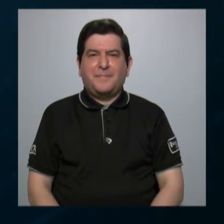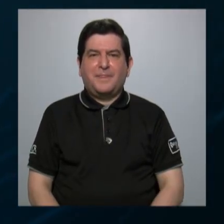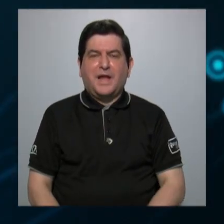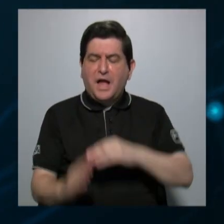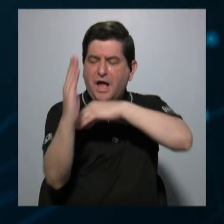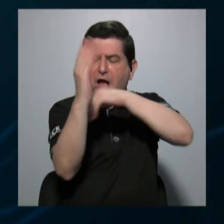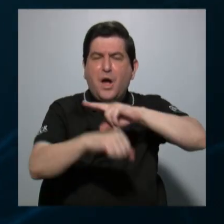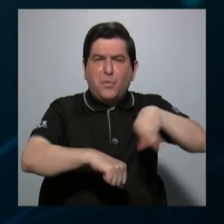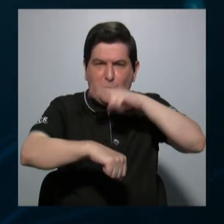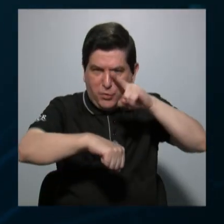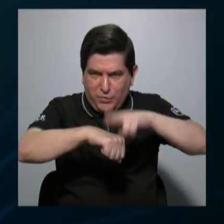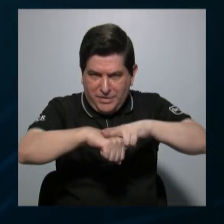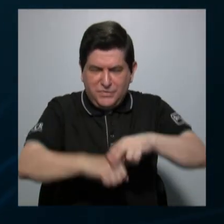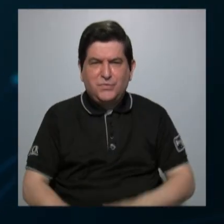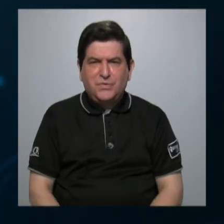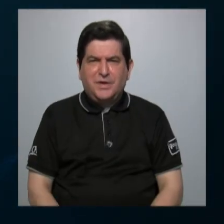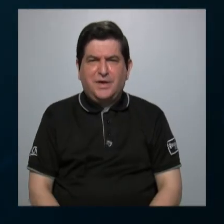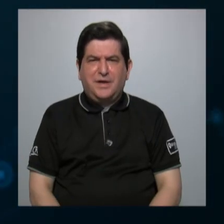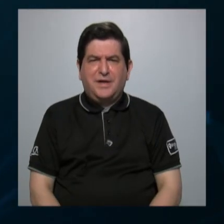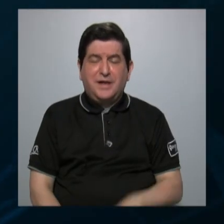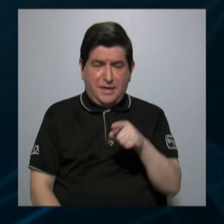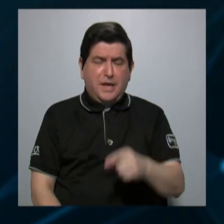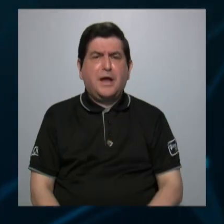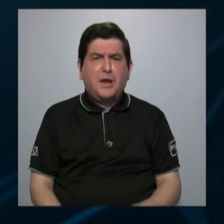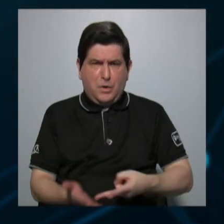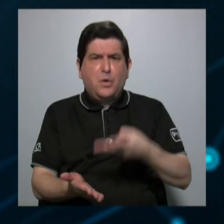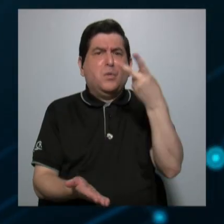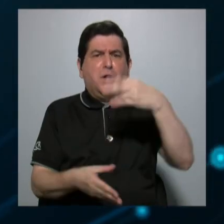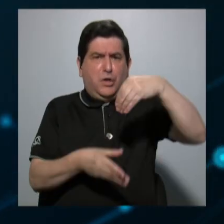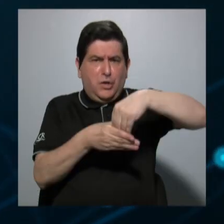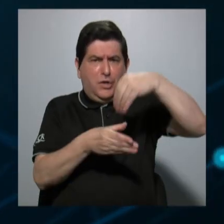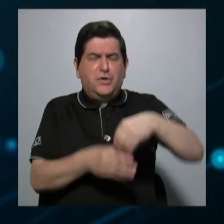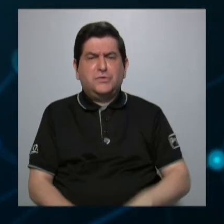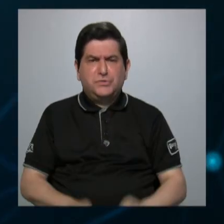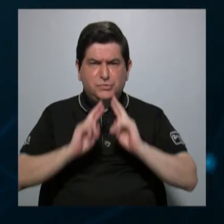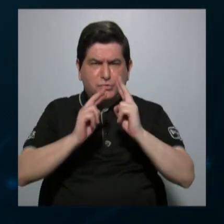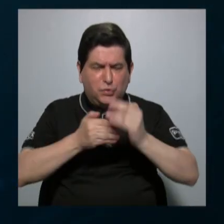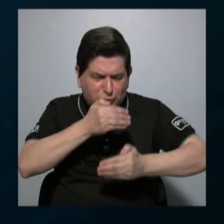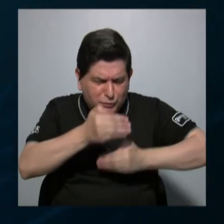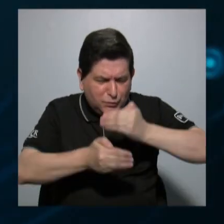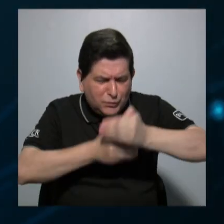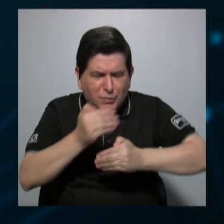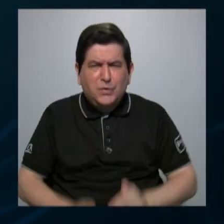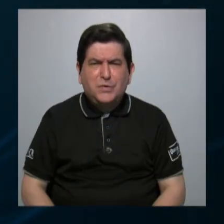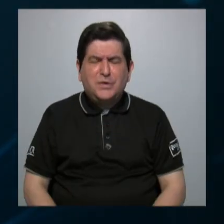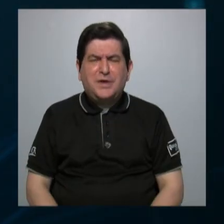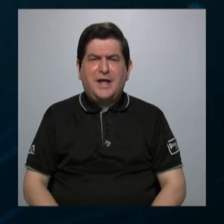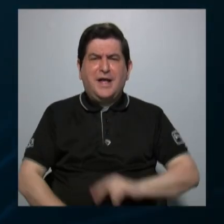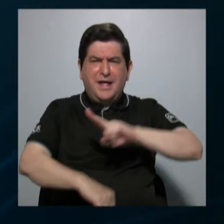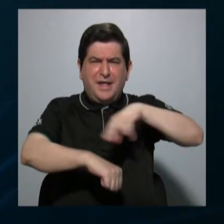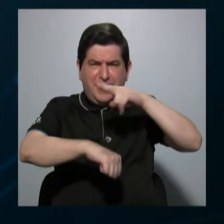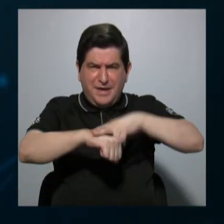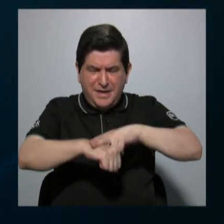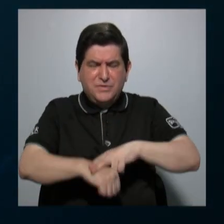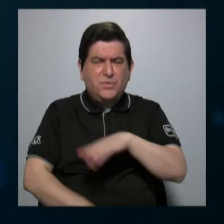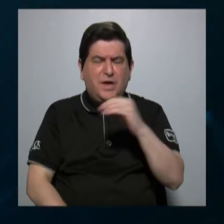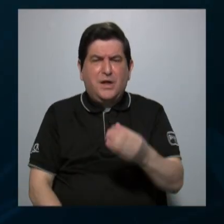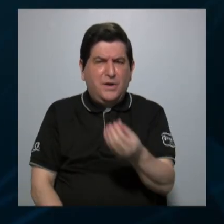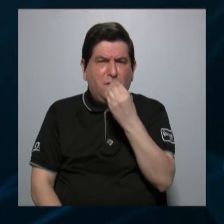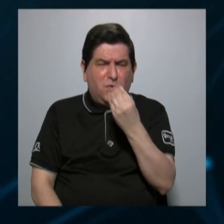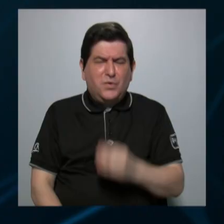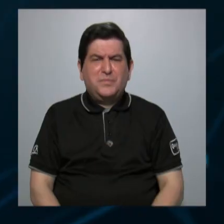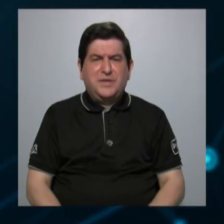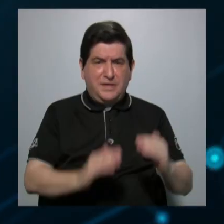Compost es un abono orgánico natural, oscuro y rico en nutrientes, resultante de la descomposición de residuos vegetales y de